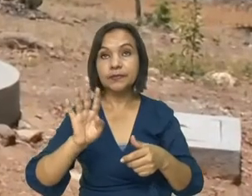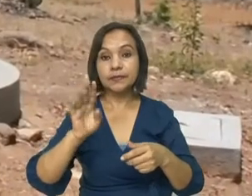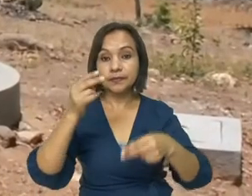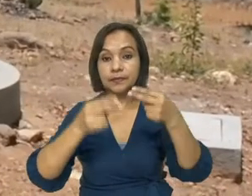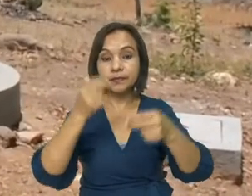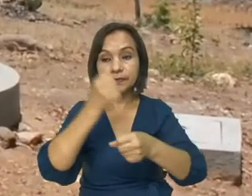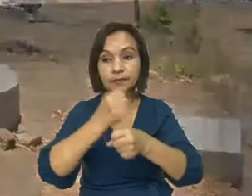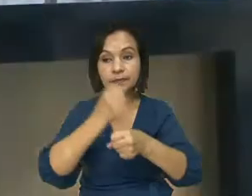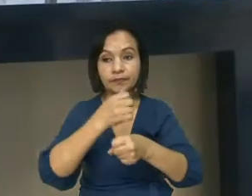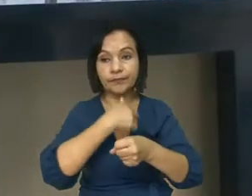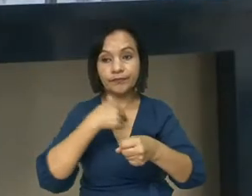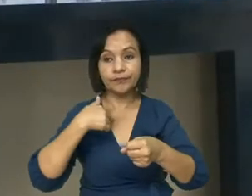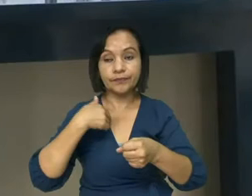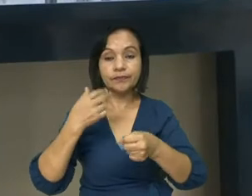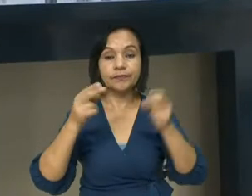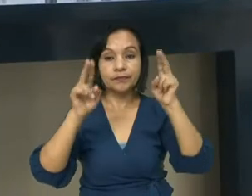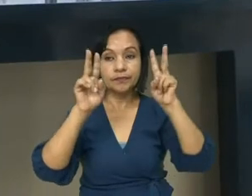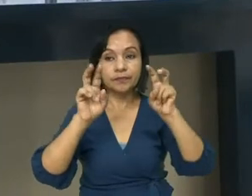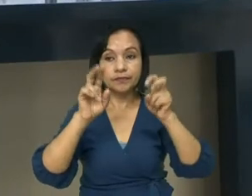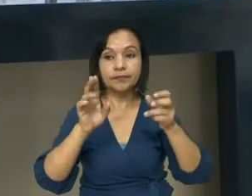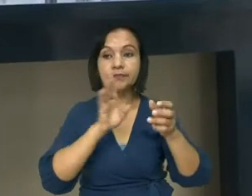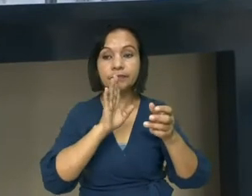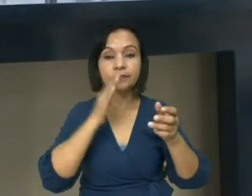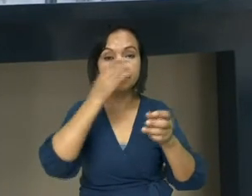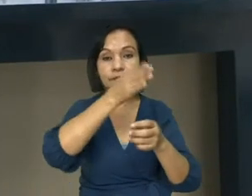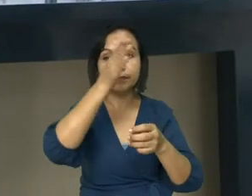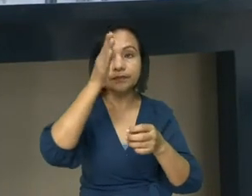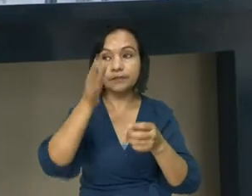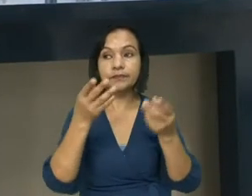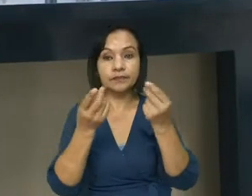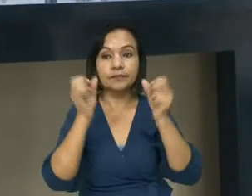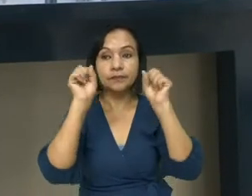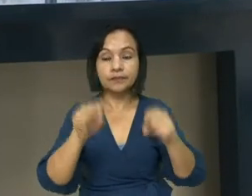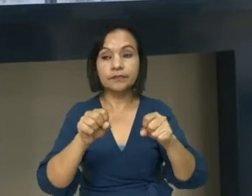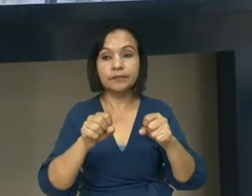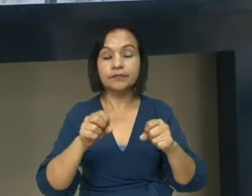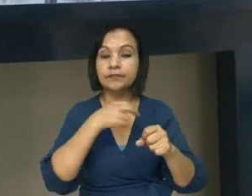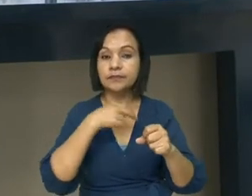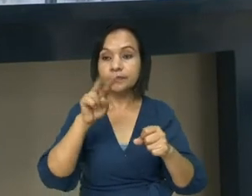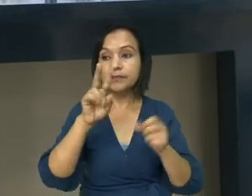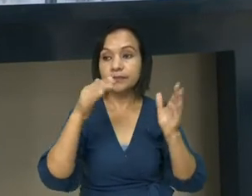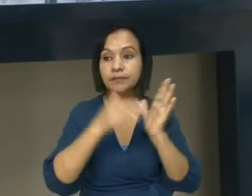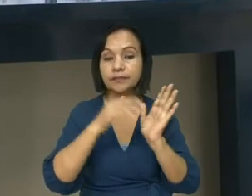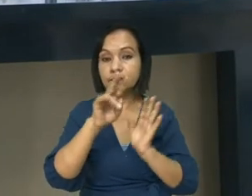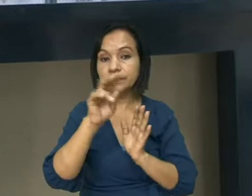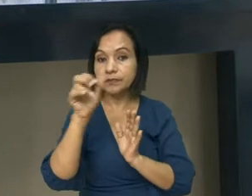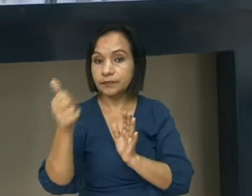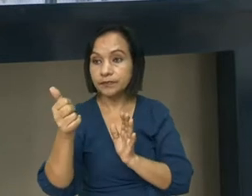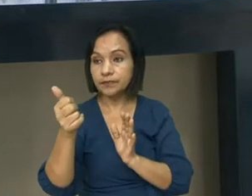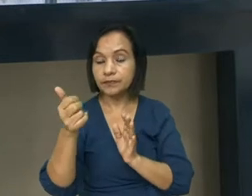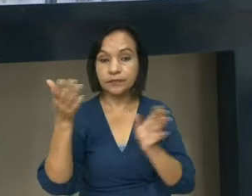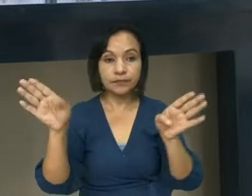línea de trabajo que tenemos nosotros, está relacionada con la gestión de recursos para poder llegar a ese 2026 con